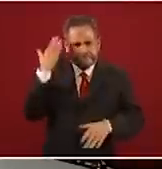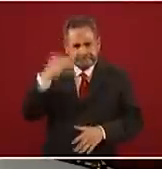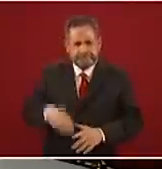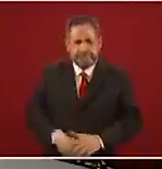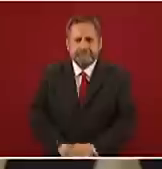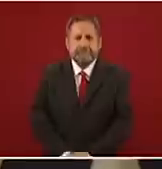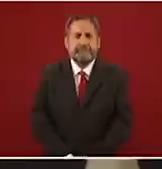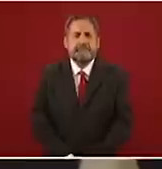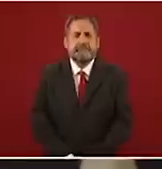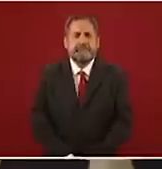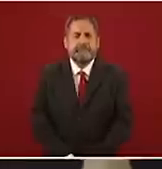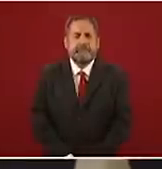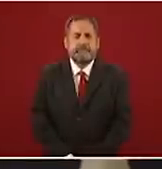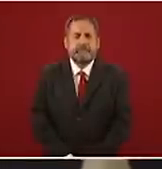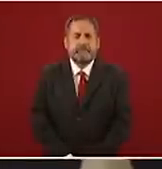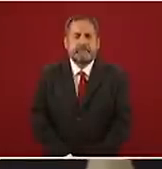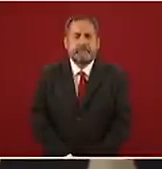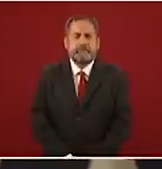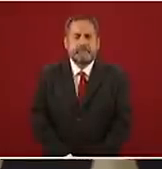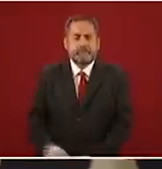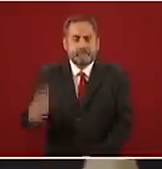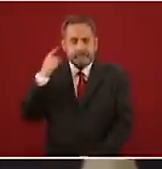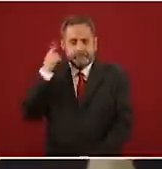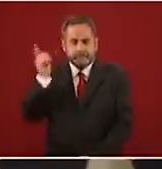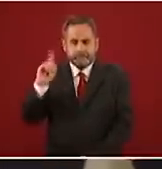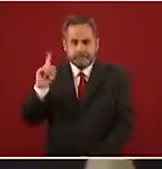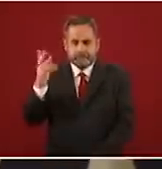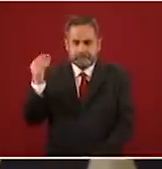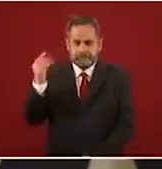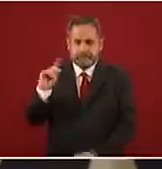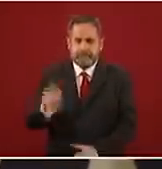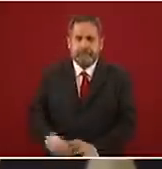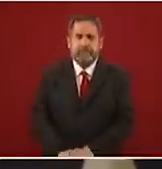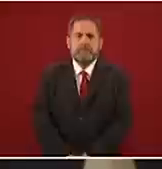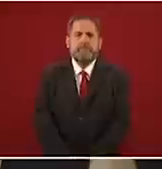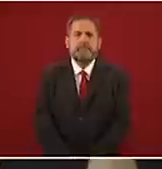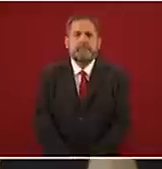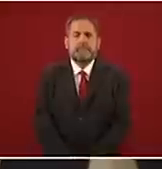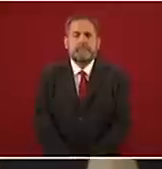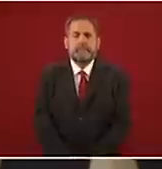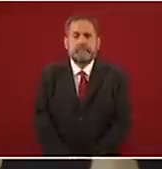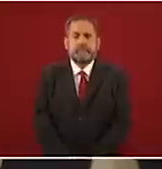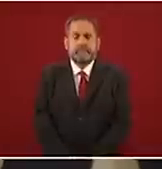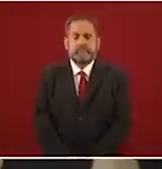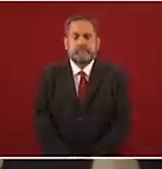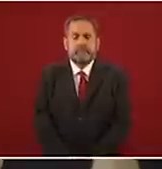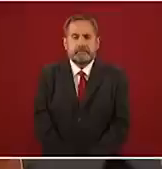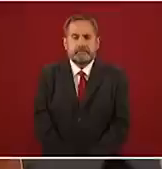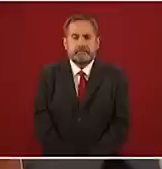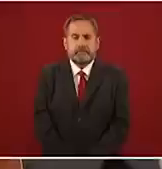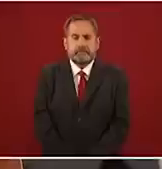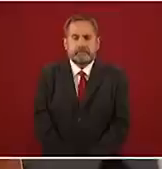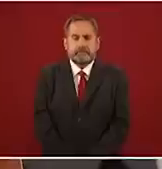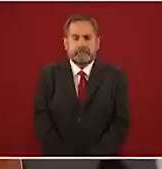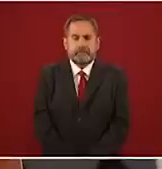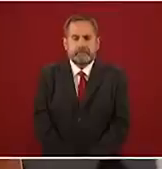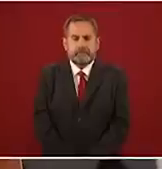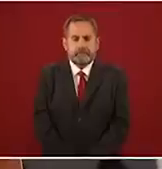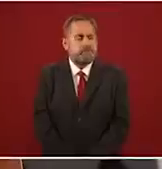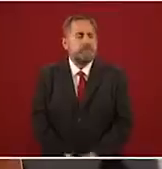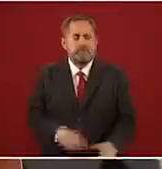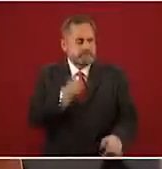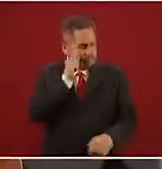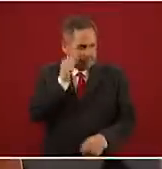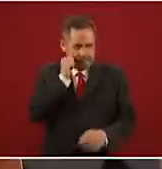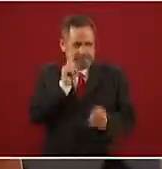se les mueren. ¿Dónde está esa sensibilidad de la Secretaría de Salud para este problema? Acá está la sensibilidad, yo atendí el caso